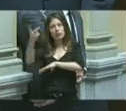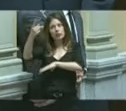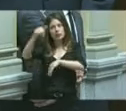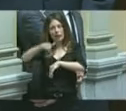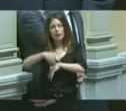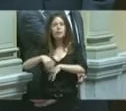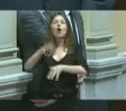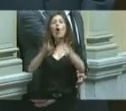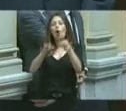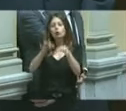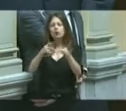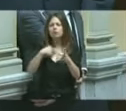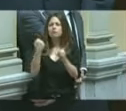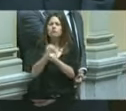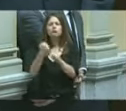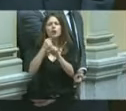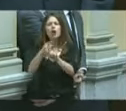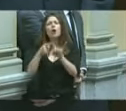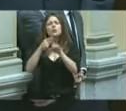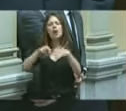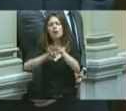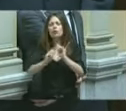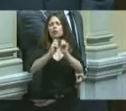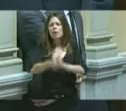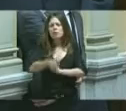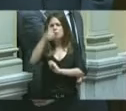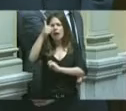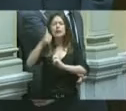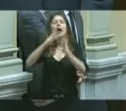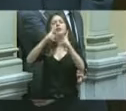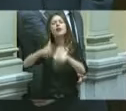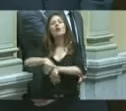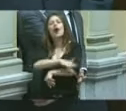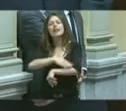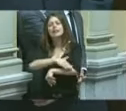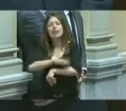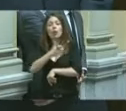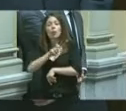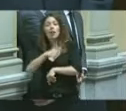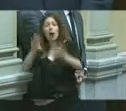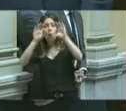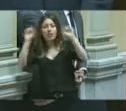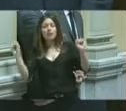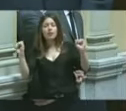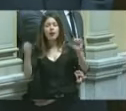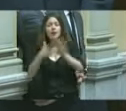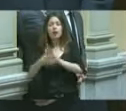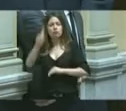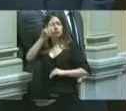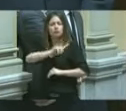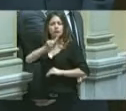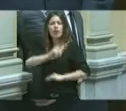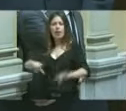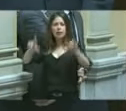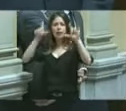la de Justicia, con la que trabajaremos para dotarla de más recursos, la Administración del Estado, a la Policía y Guardia Civil, a las Fuerzas Armadas, a la